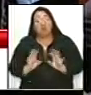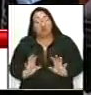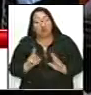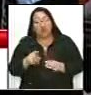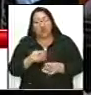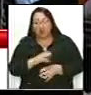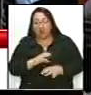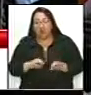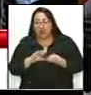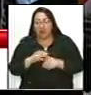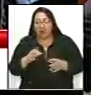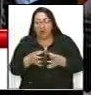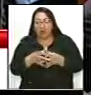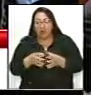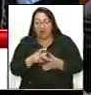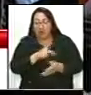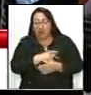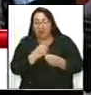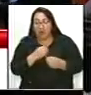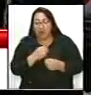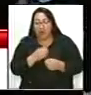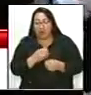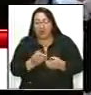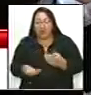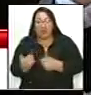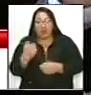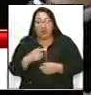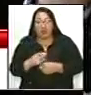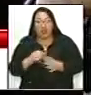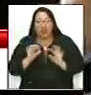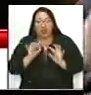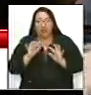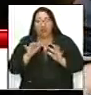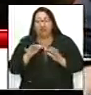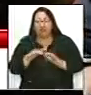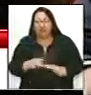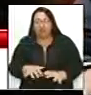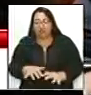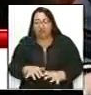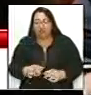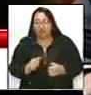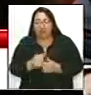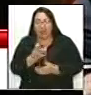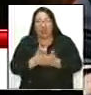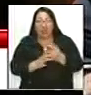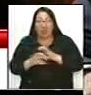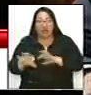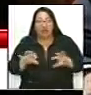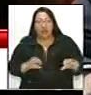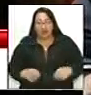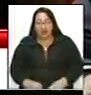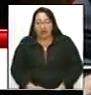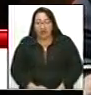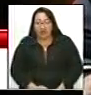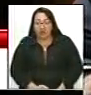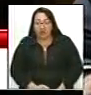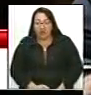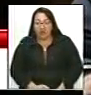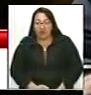de Estado para Fuerza Popular. ¿Por qué? Porque se viene la estampida. ¿Por qué? Porque se viene la división dentro de Fuerza Popular.